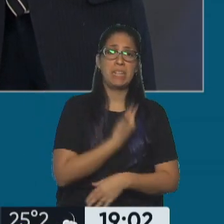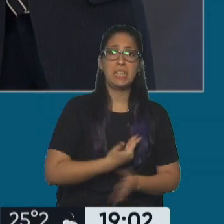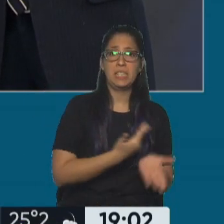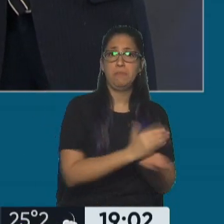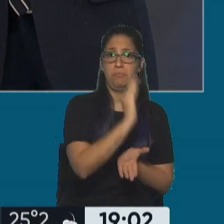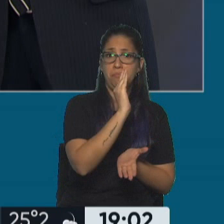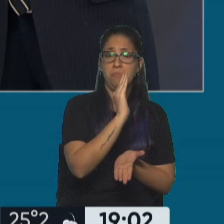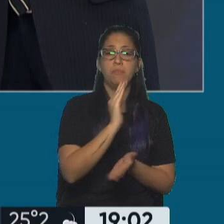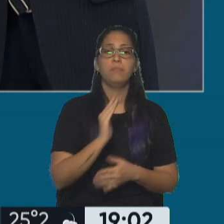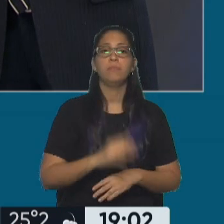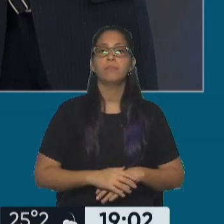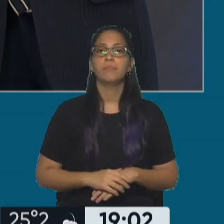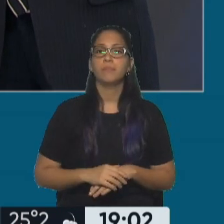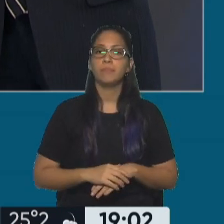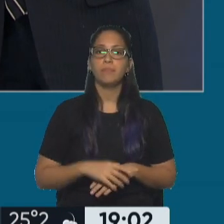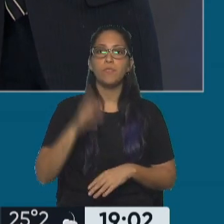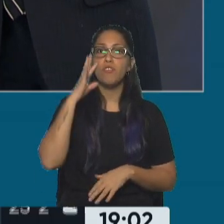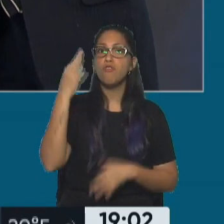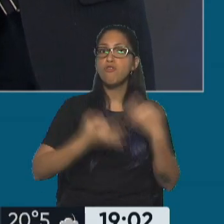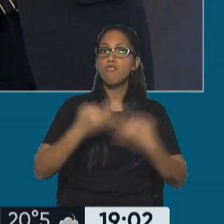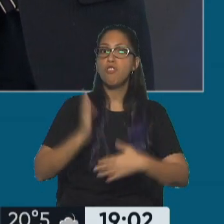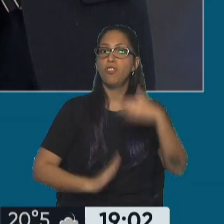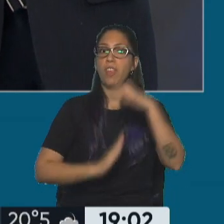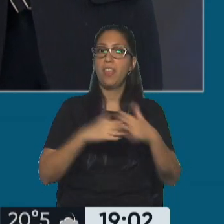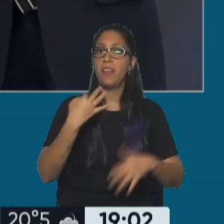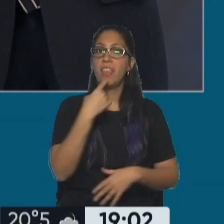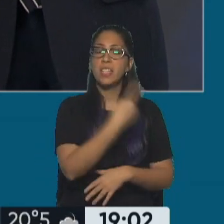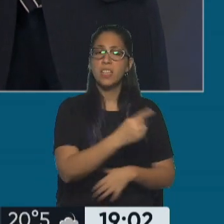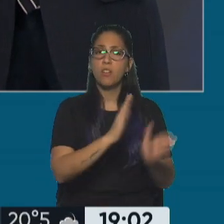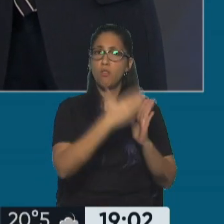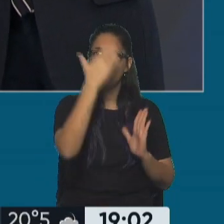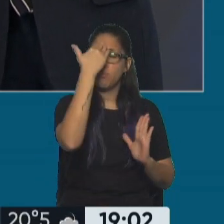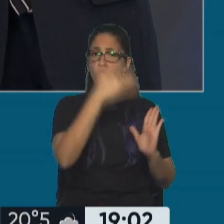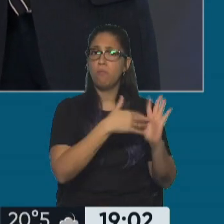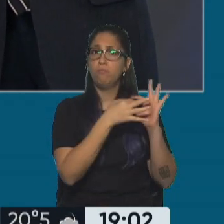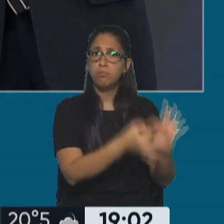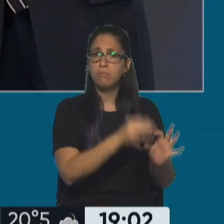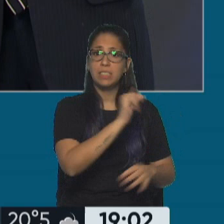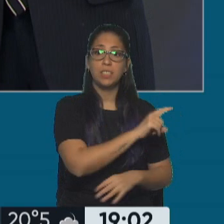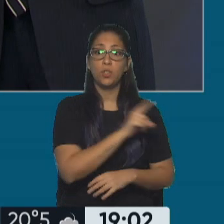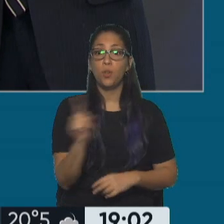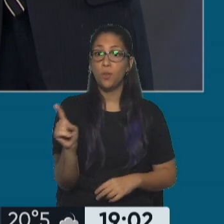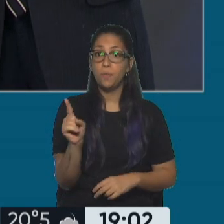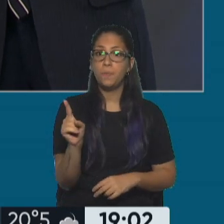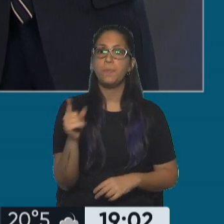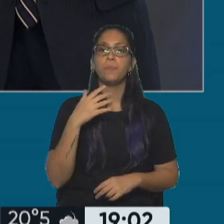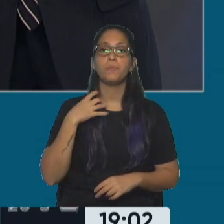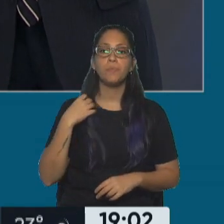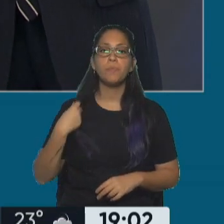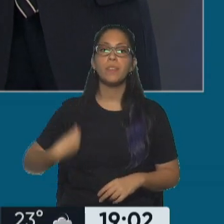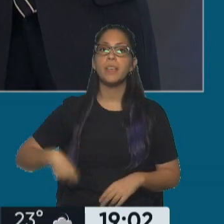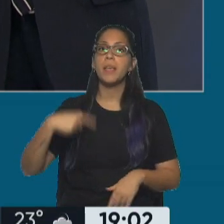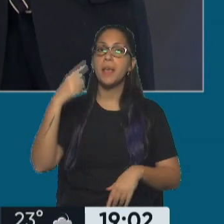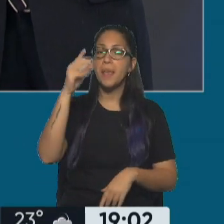Corte tiene que decir si esto fue constitucional o no, y por otro lado avanza el adelantamiento de